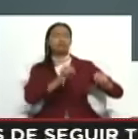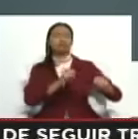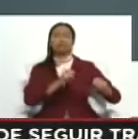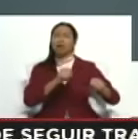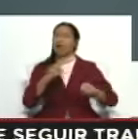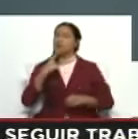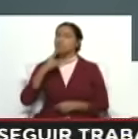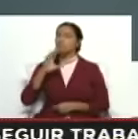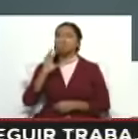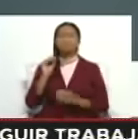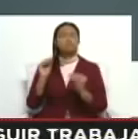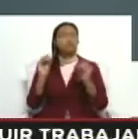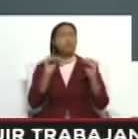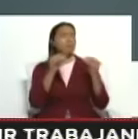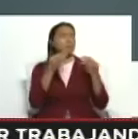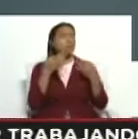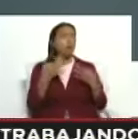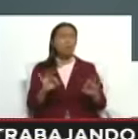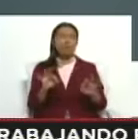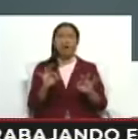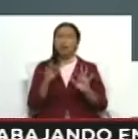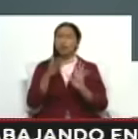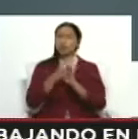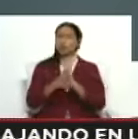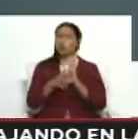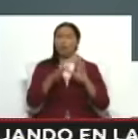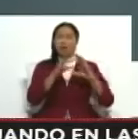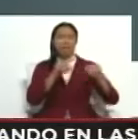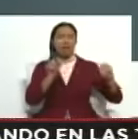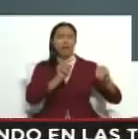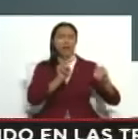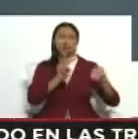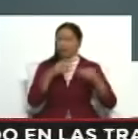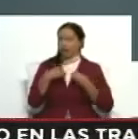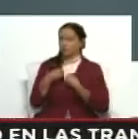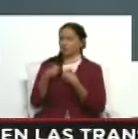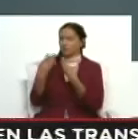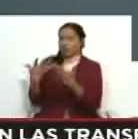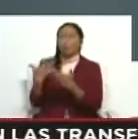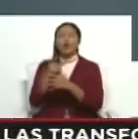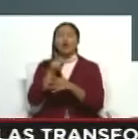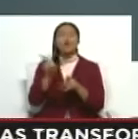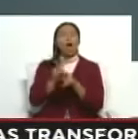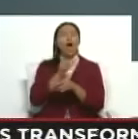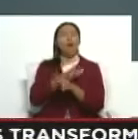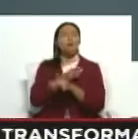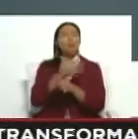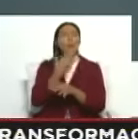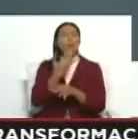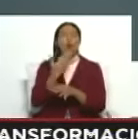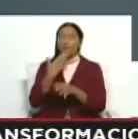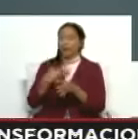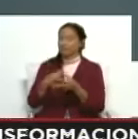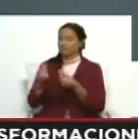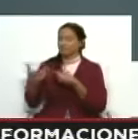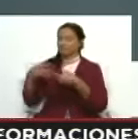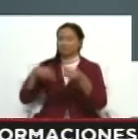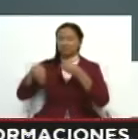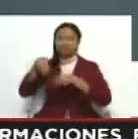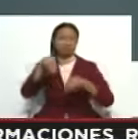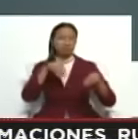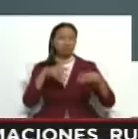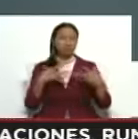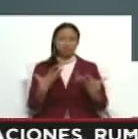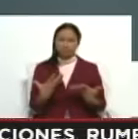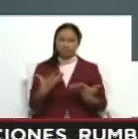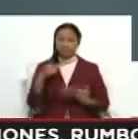expresan con tal nivel de entrega que es impresionante. ¿Acaso Borges, Ocarija y Samar